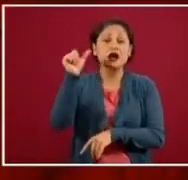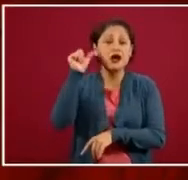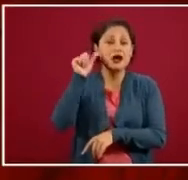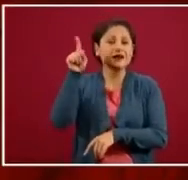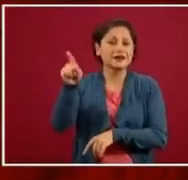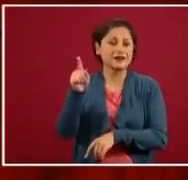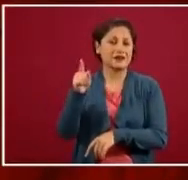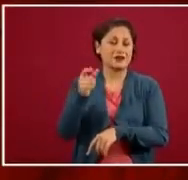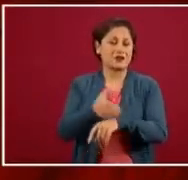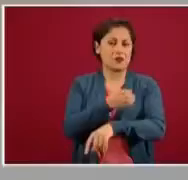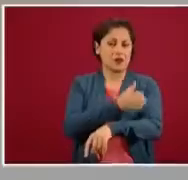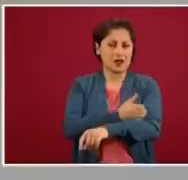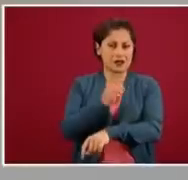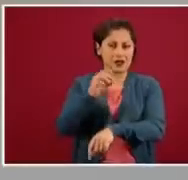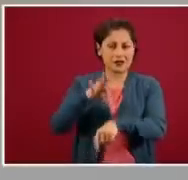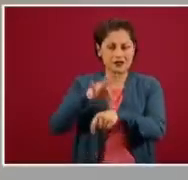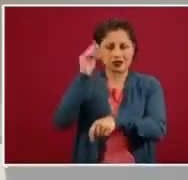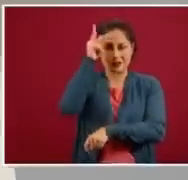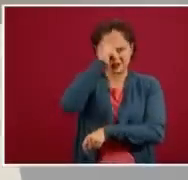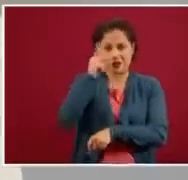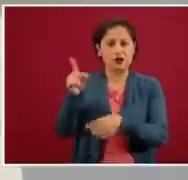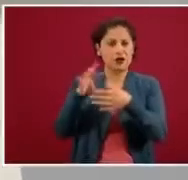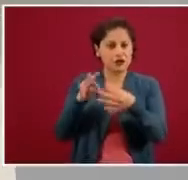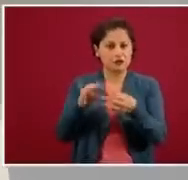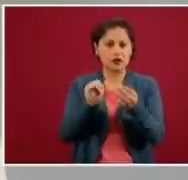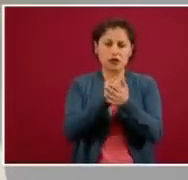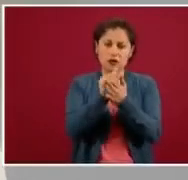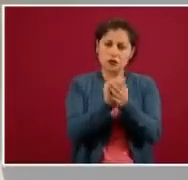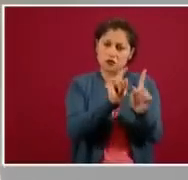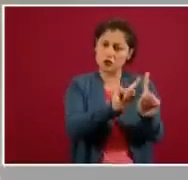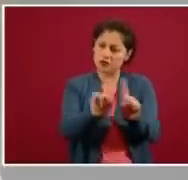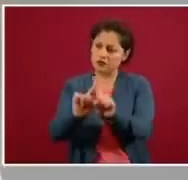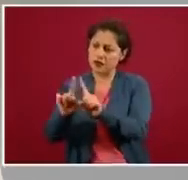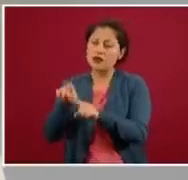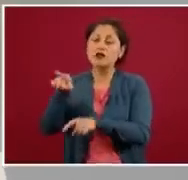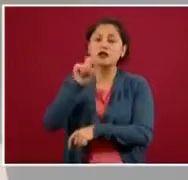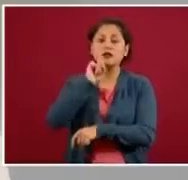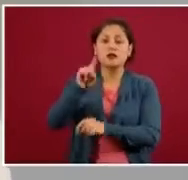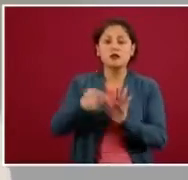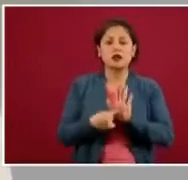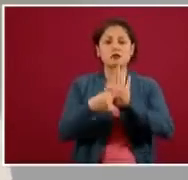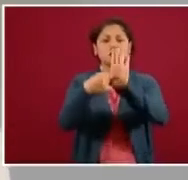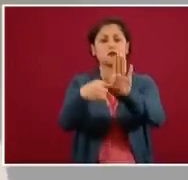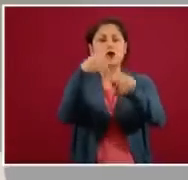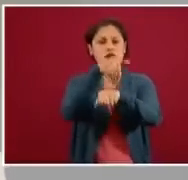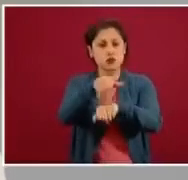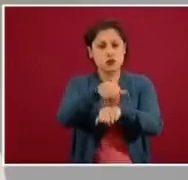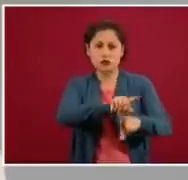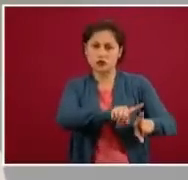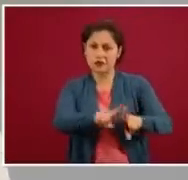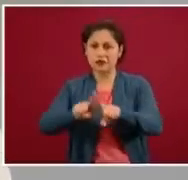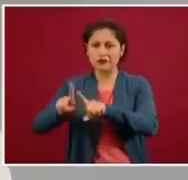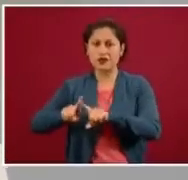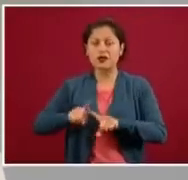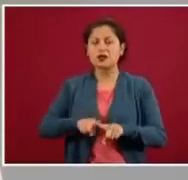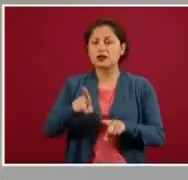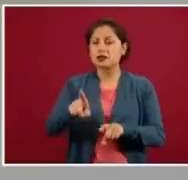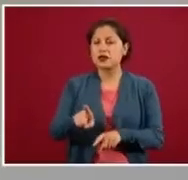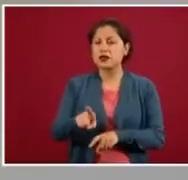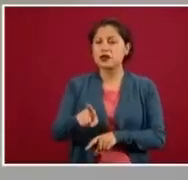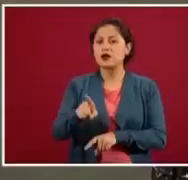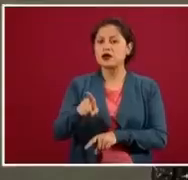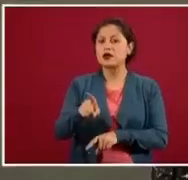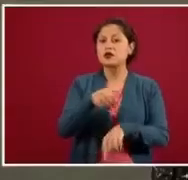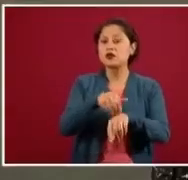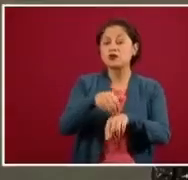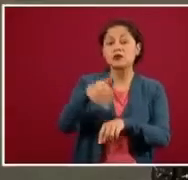en términos de la línea de vida, y hay ahí varios teléfonos que pusieron ayer. Ya no es 01, el